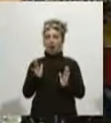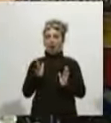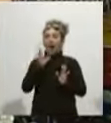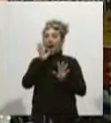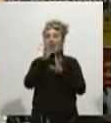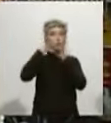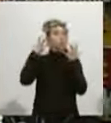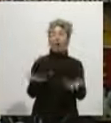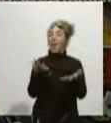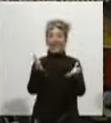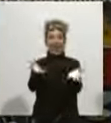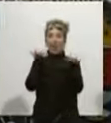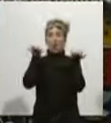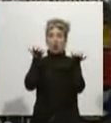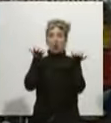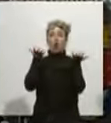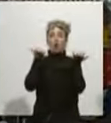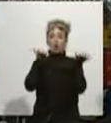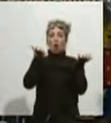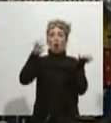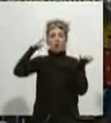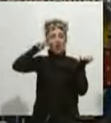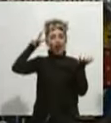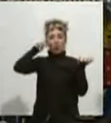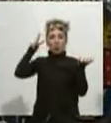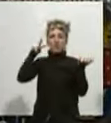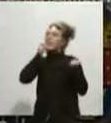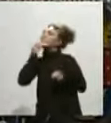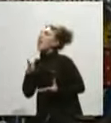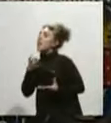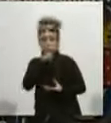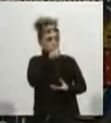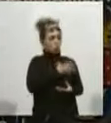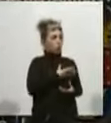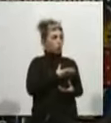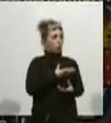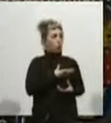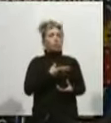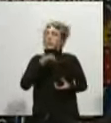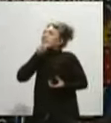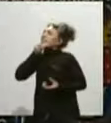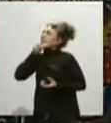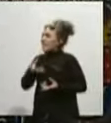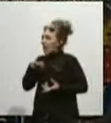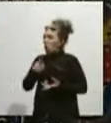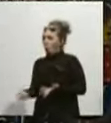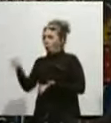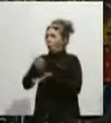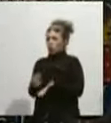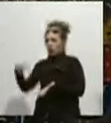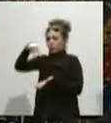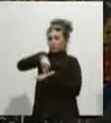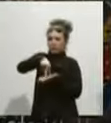actual ganador, de la banda de Drag Queen. ¿Cómo estamos? Muy bien. ¿Cómo te lo has pasado? Que has salido de nuevo al escenario,